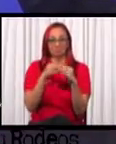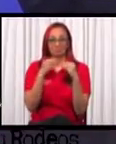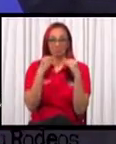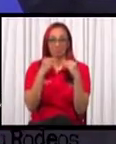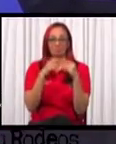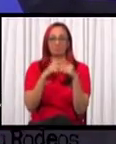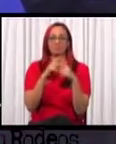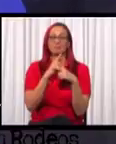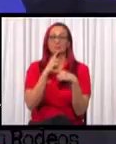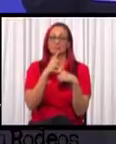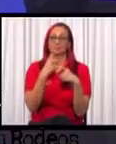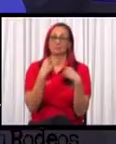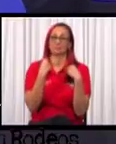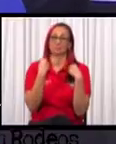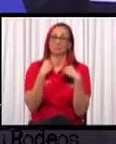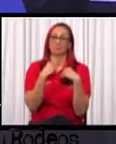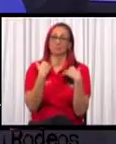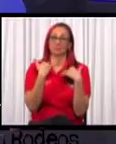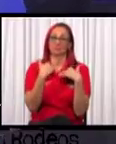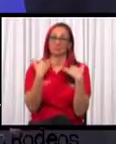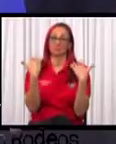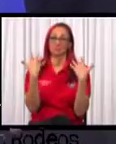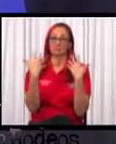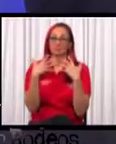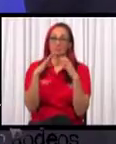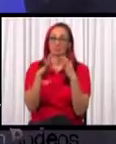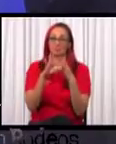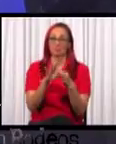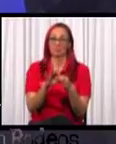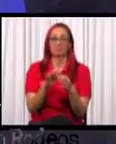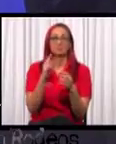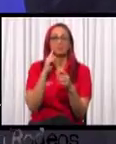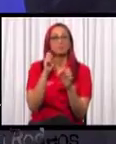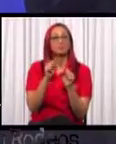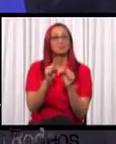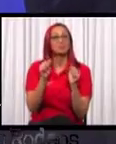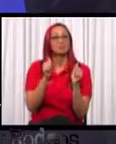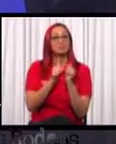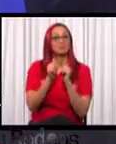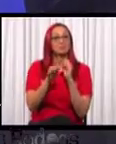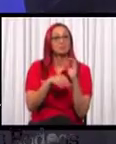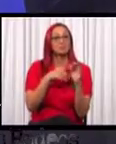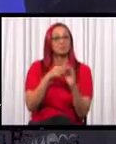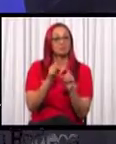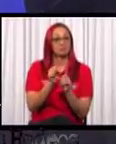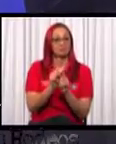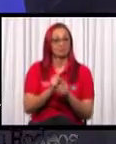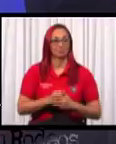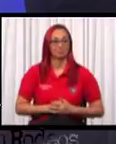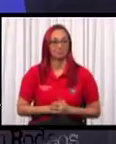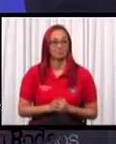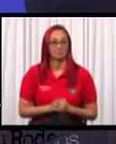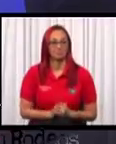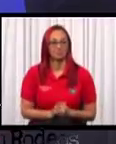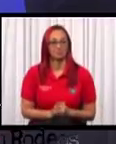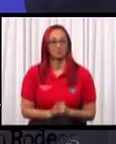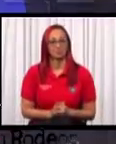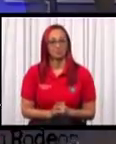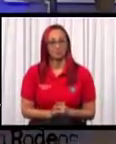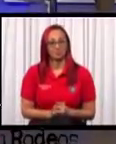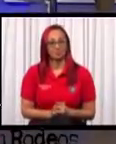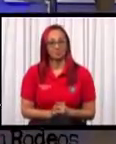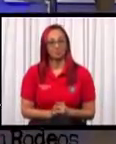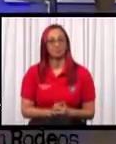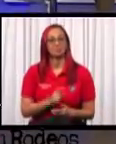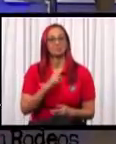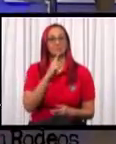quedamos totalmente eliminados ante esto, para poder competir en este tipo de eventos. Así es. O sea, estamos en una